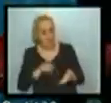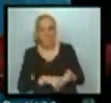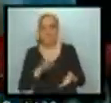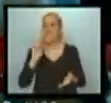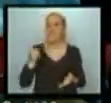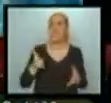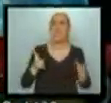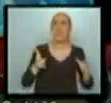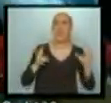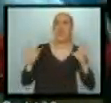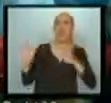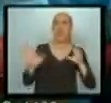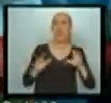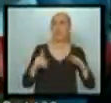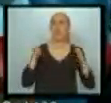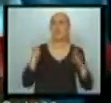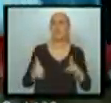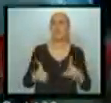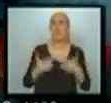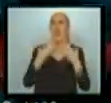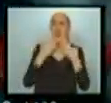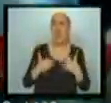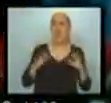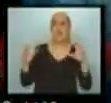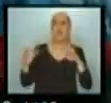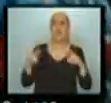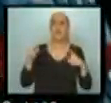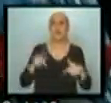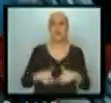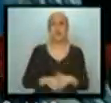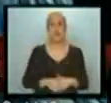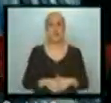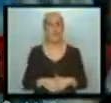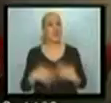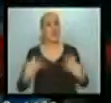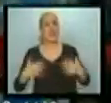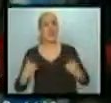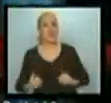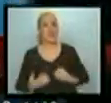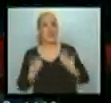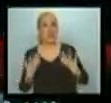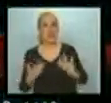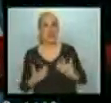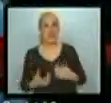es el alma del partido. Gracias a Romero estamos acá. Es una emoción tremenda.